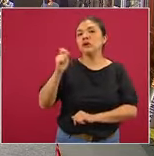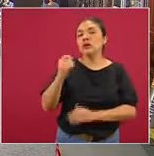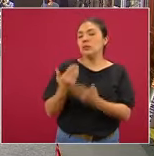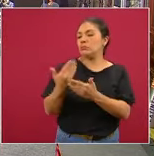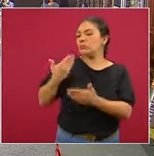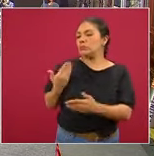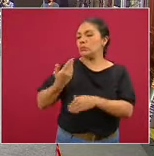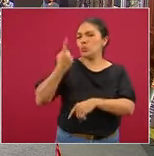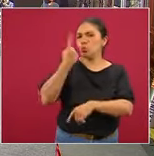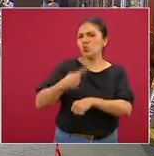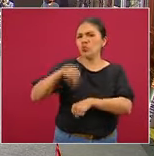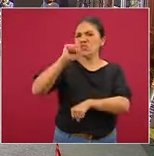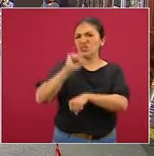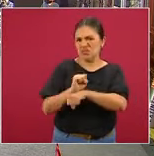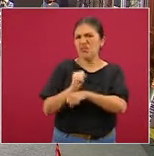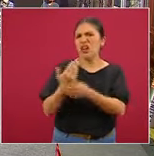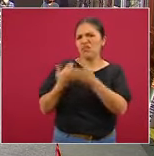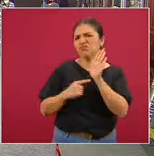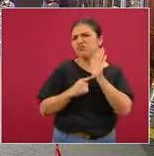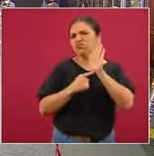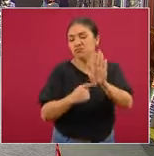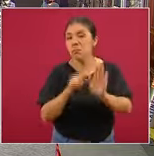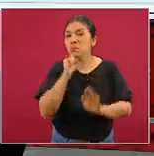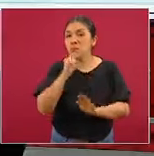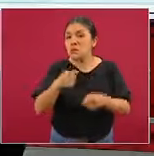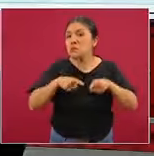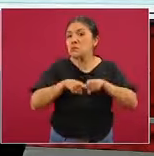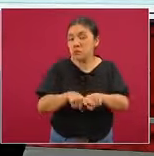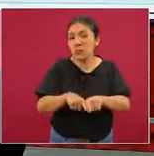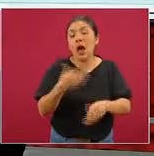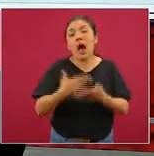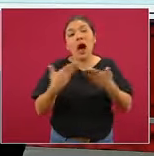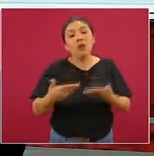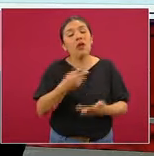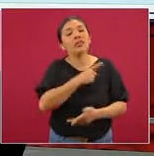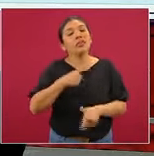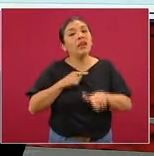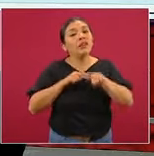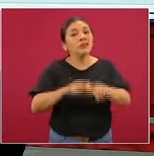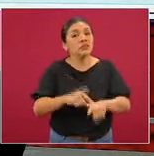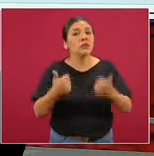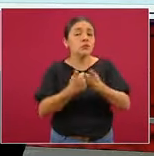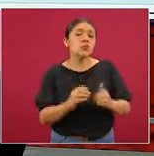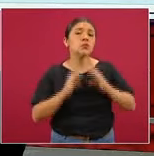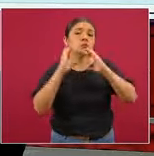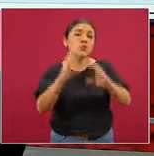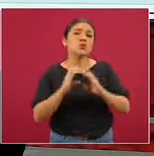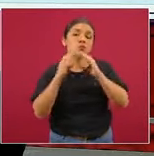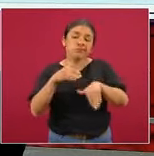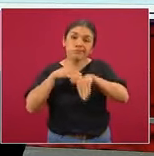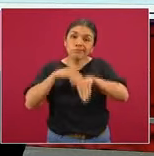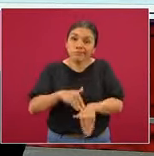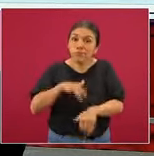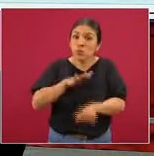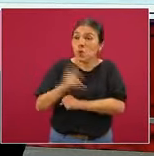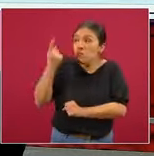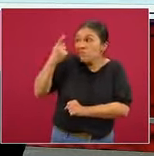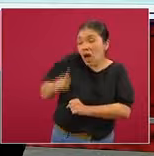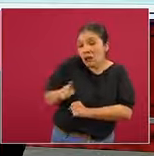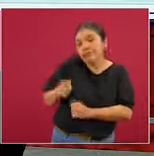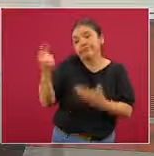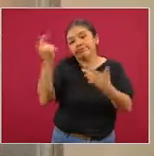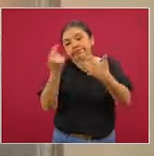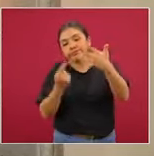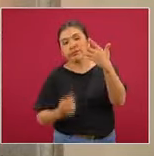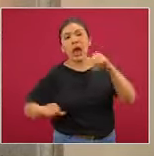presentó la semana pasada, por lo tanto hay que continuar aplicando las medidas de prevención y todas